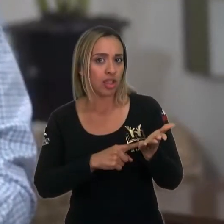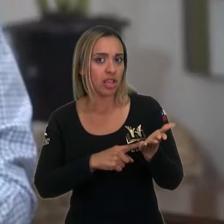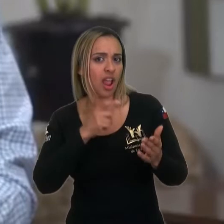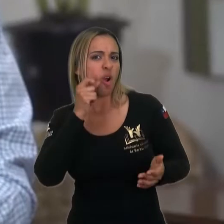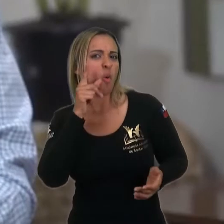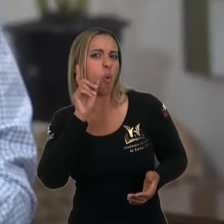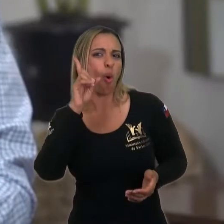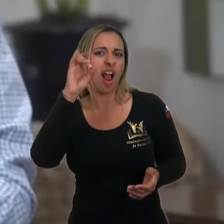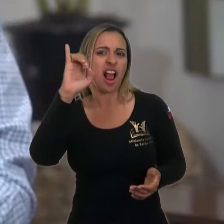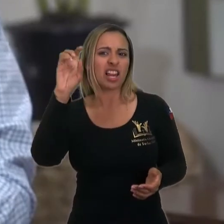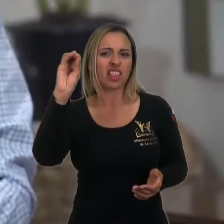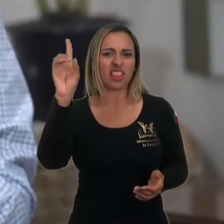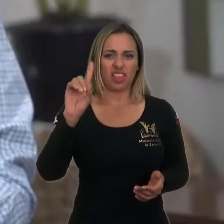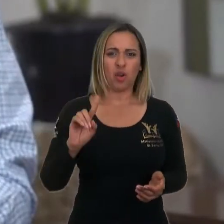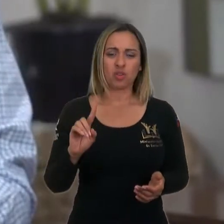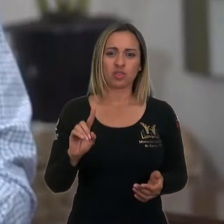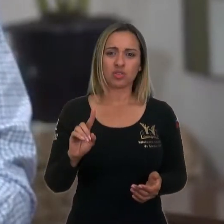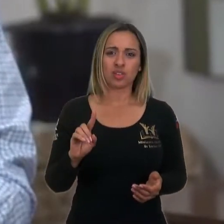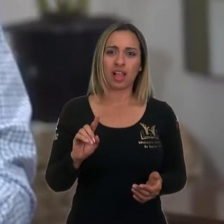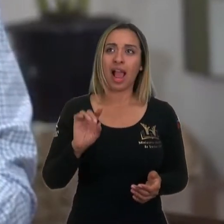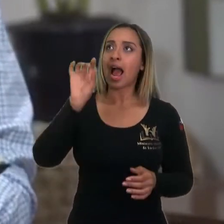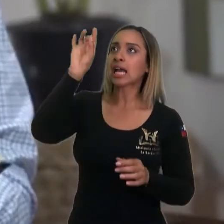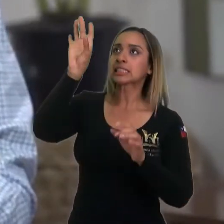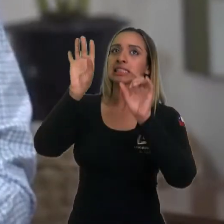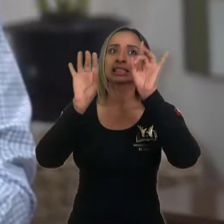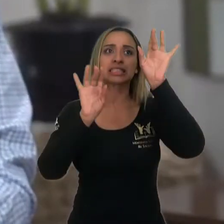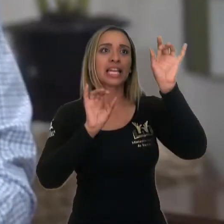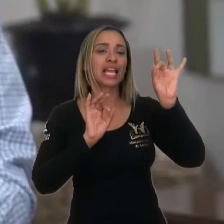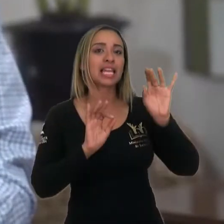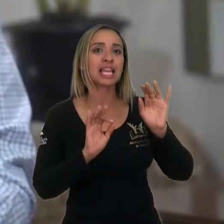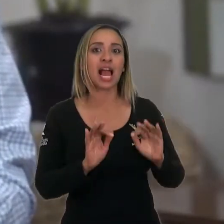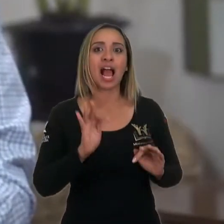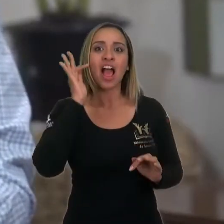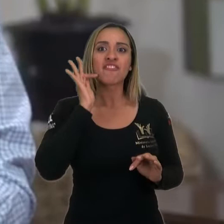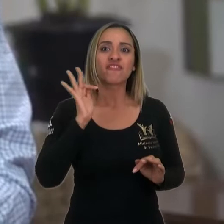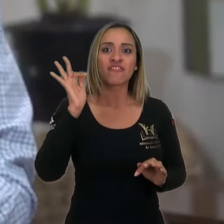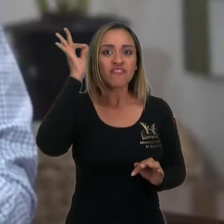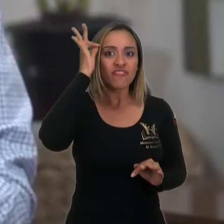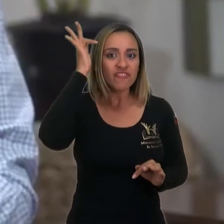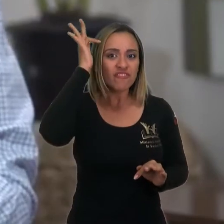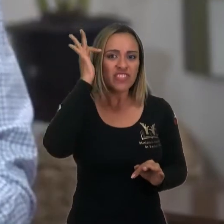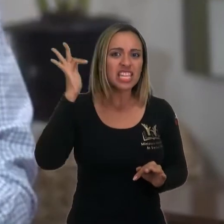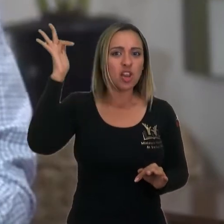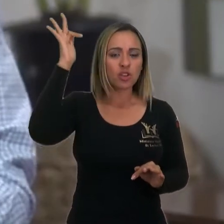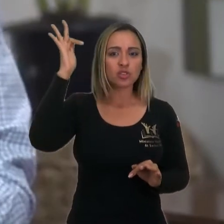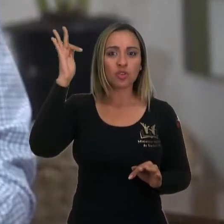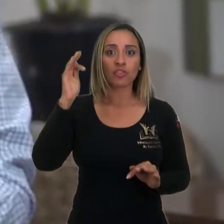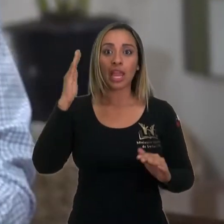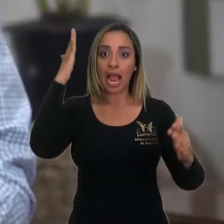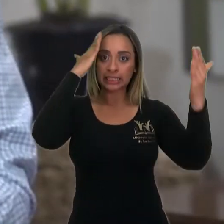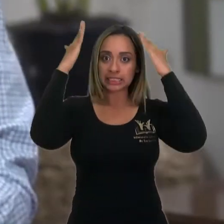¿Qué Dios? ¿La astrología? ¿Las filosofías humanas? ¿Mi socorro vendrá de ahí?